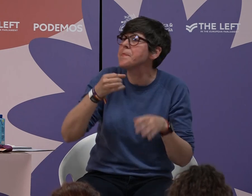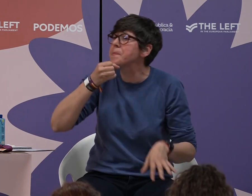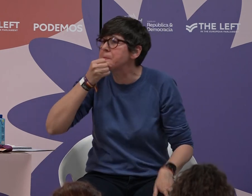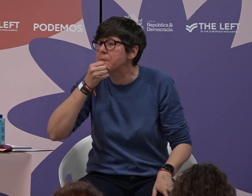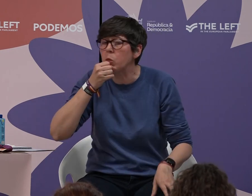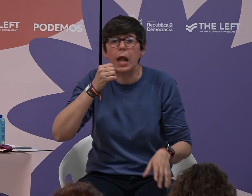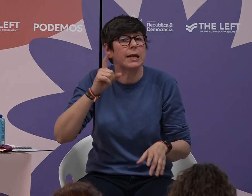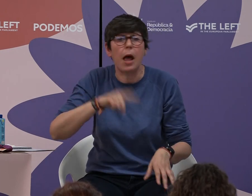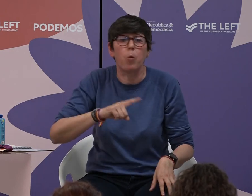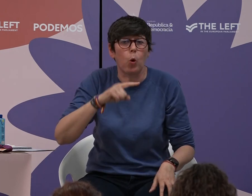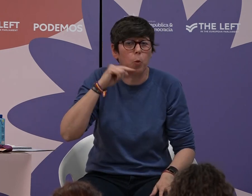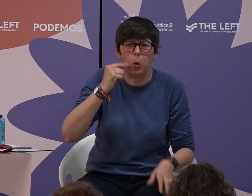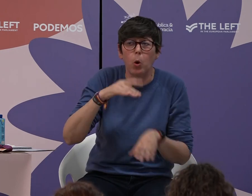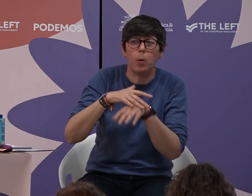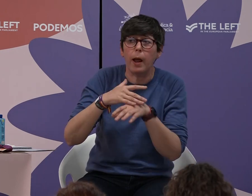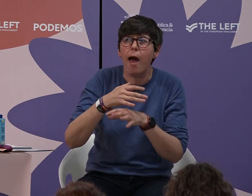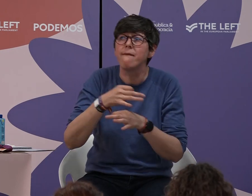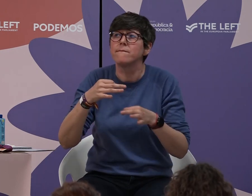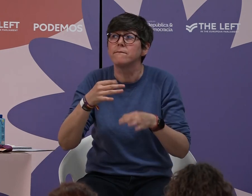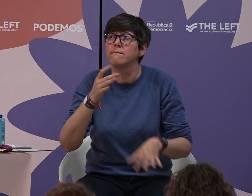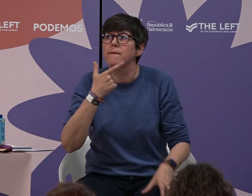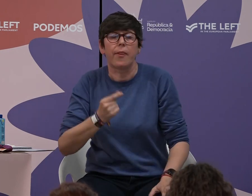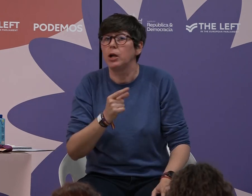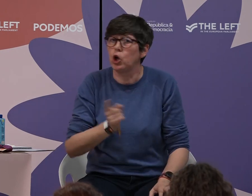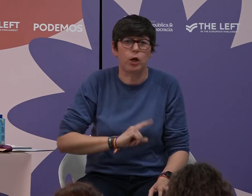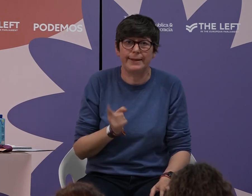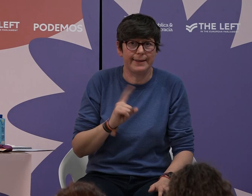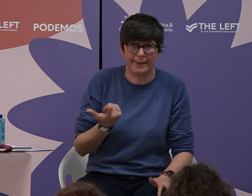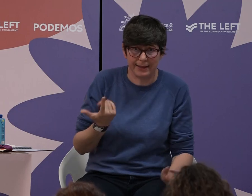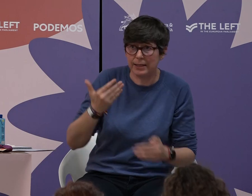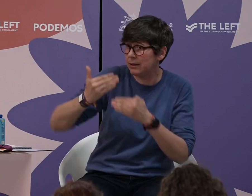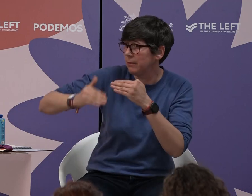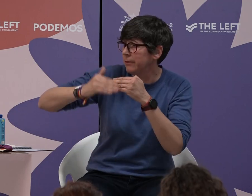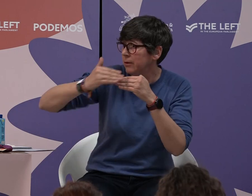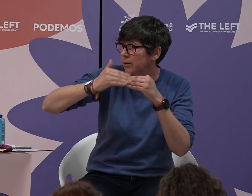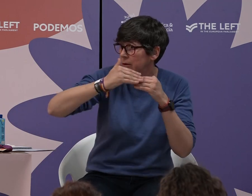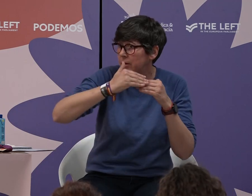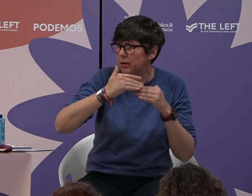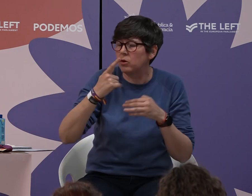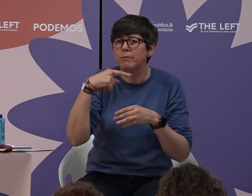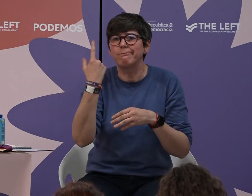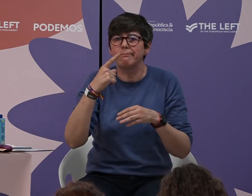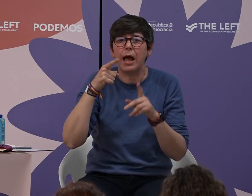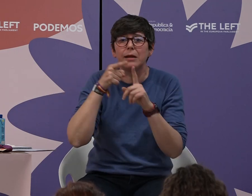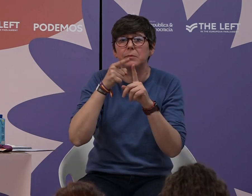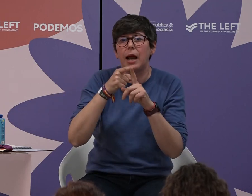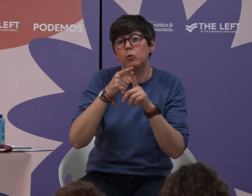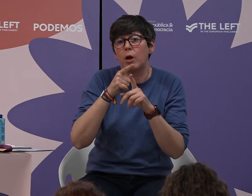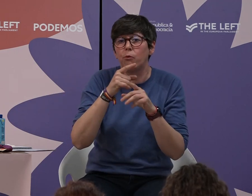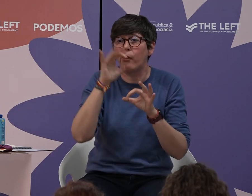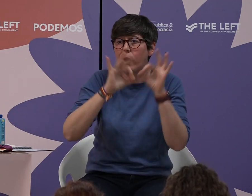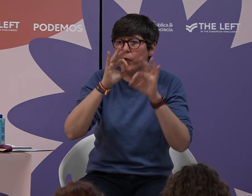creo que lo sabemos todas gobernar con El psoe bueno y tampoco gobernar con compromisos fácil hay muchas limitaciones